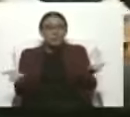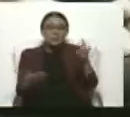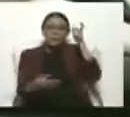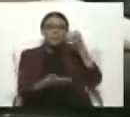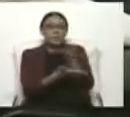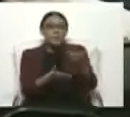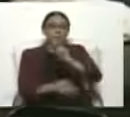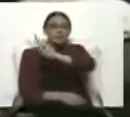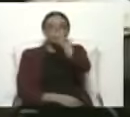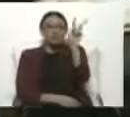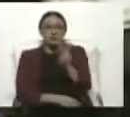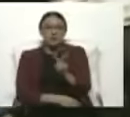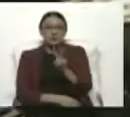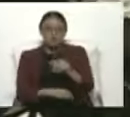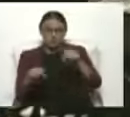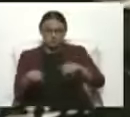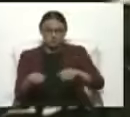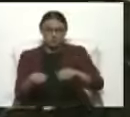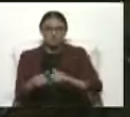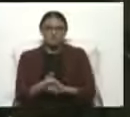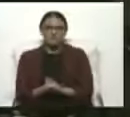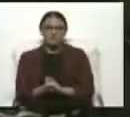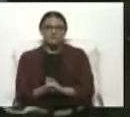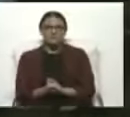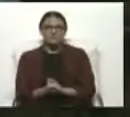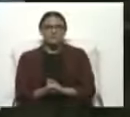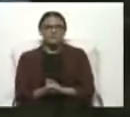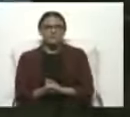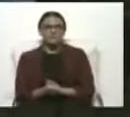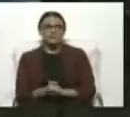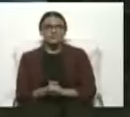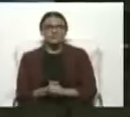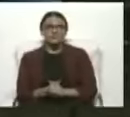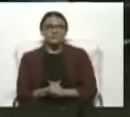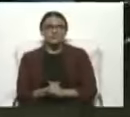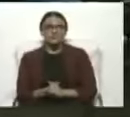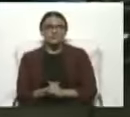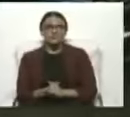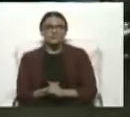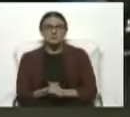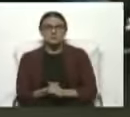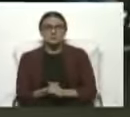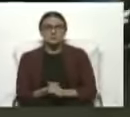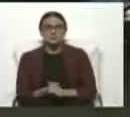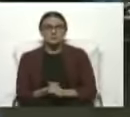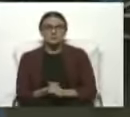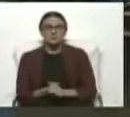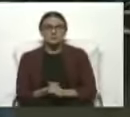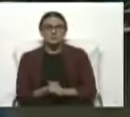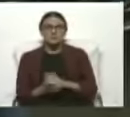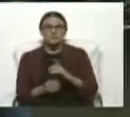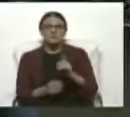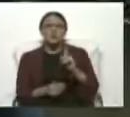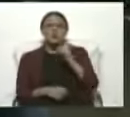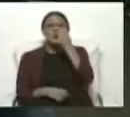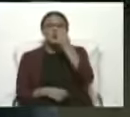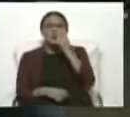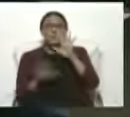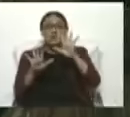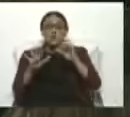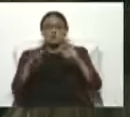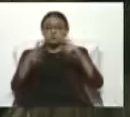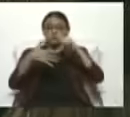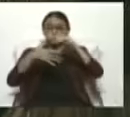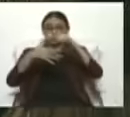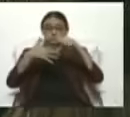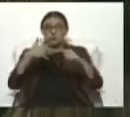de Venezuela desde aquí, desde el Consejo Nacional Electoral, el Poder Electoral, uno de los cinco poderes que